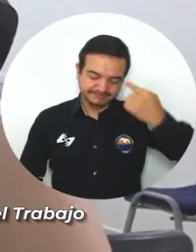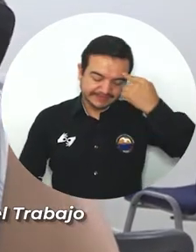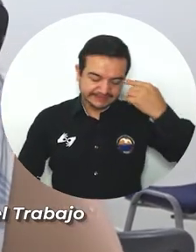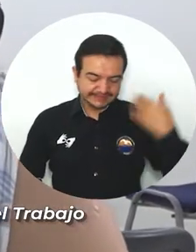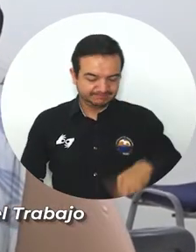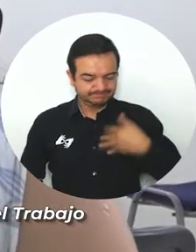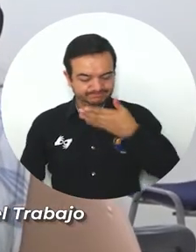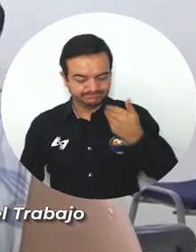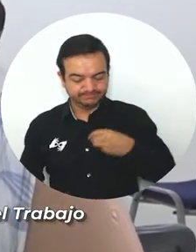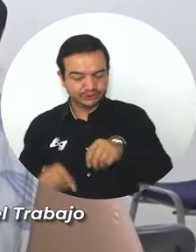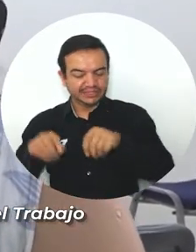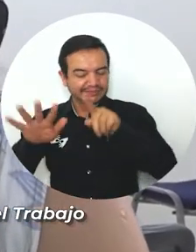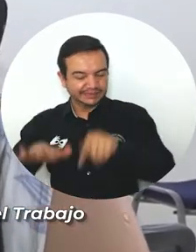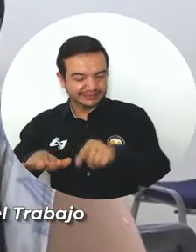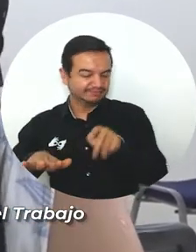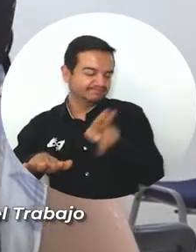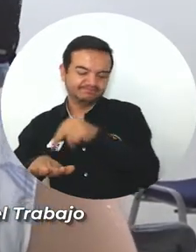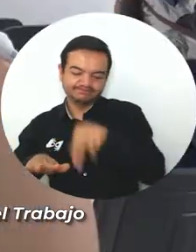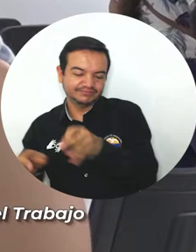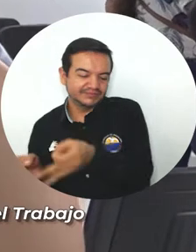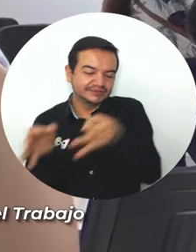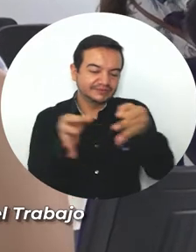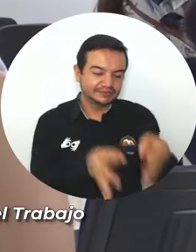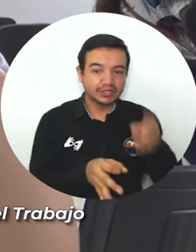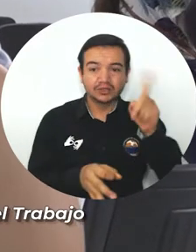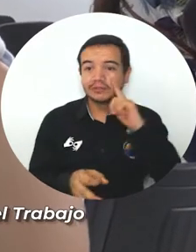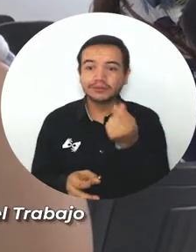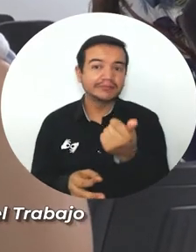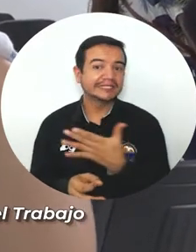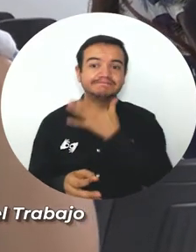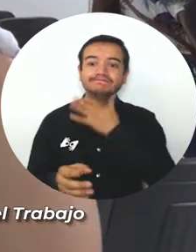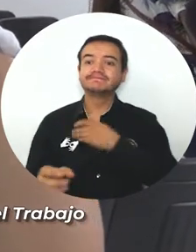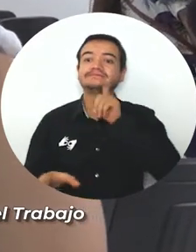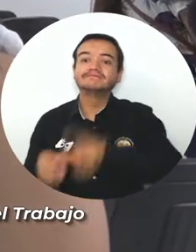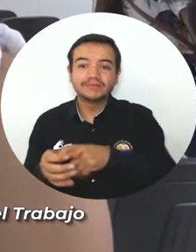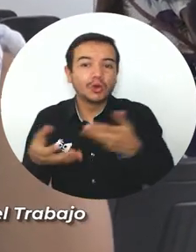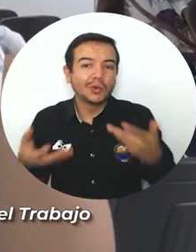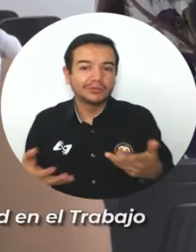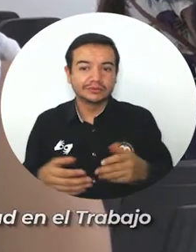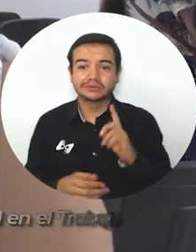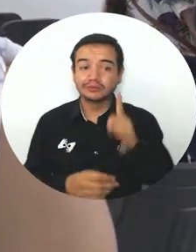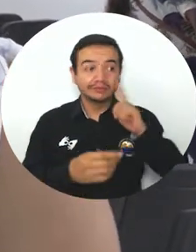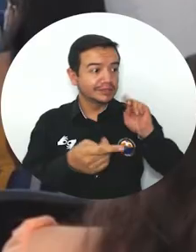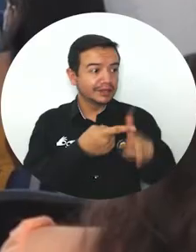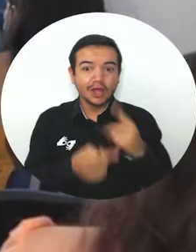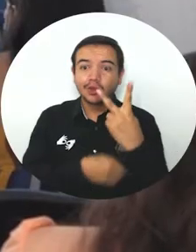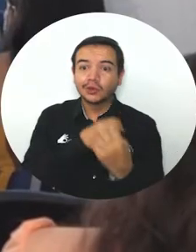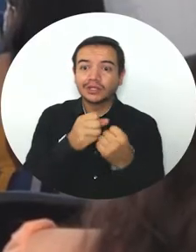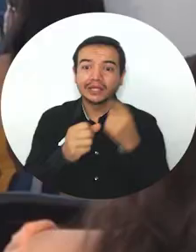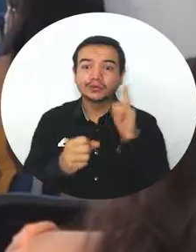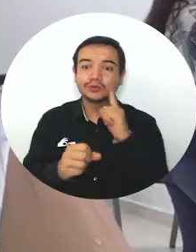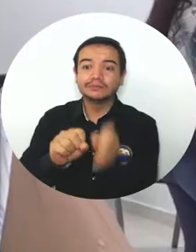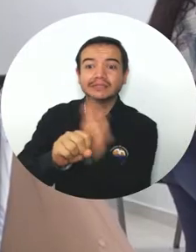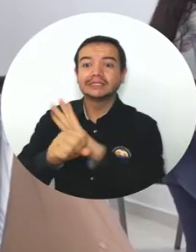porque no tenía el recurso para cancelar la matrícula, ya que estos dos últimos años de pandemia han sido bastante duros para todos. Y